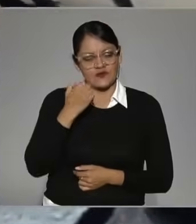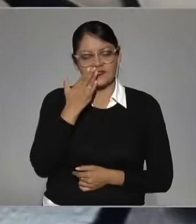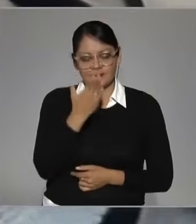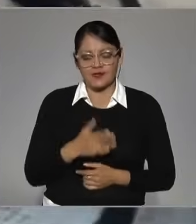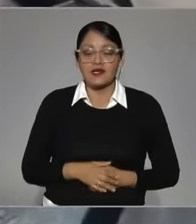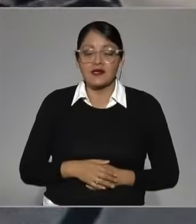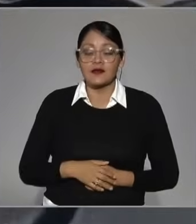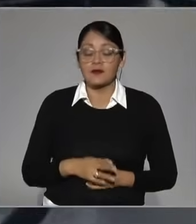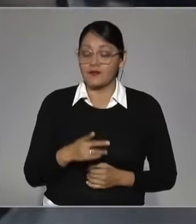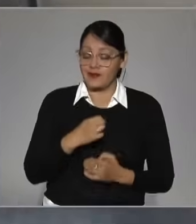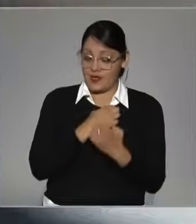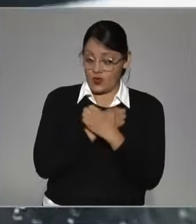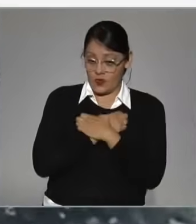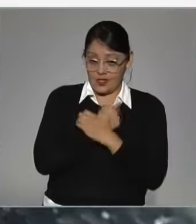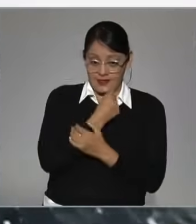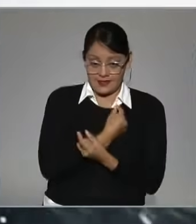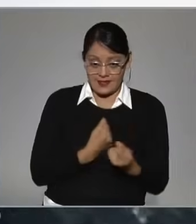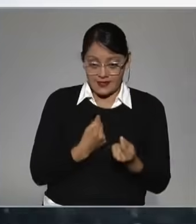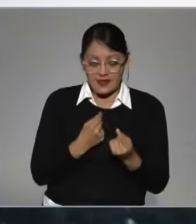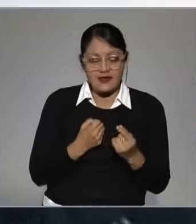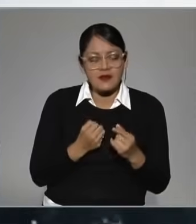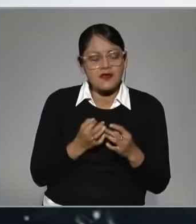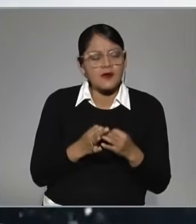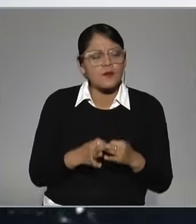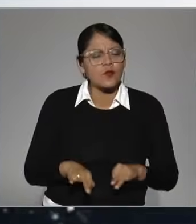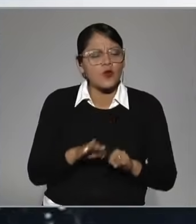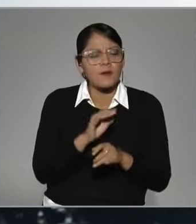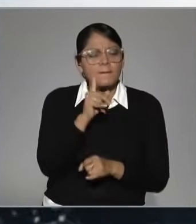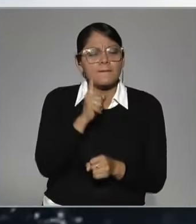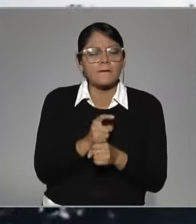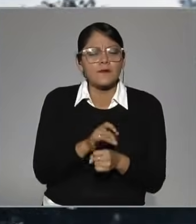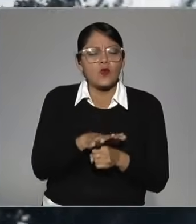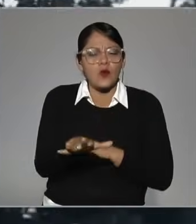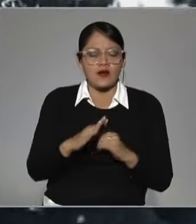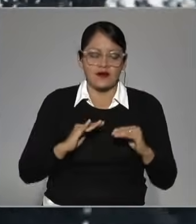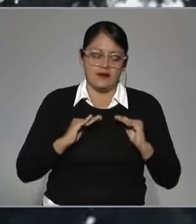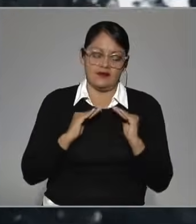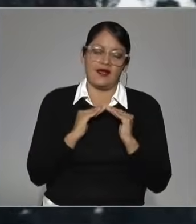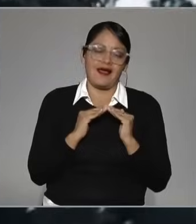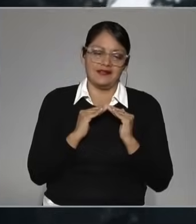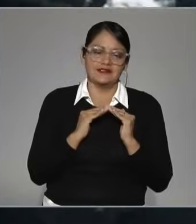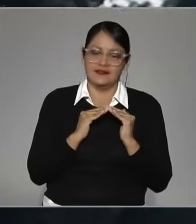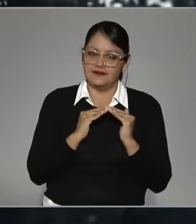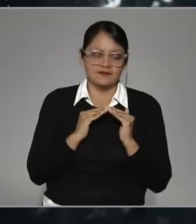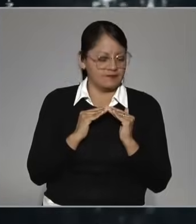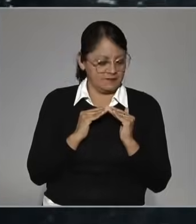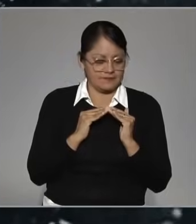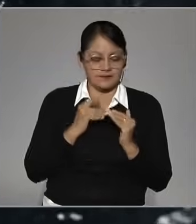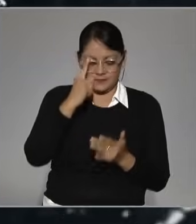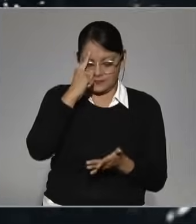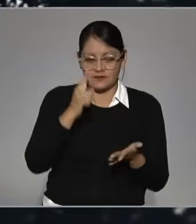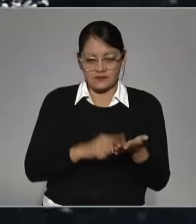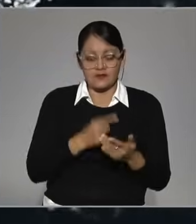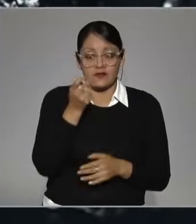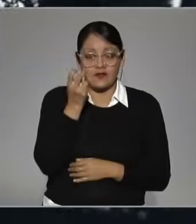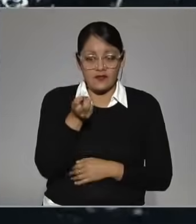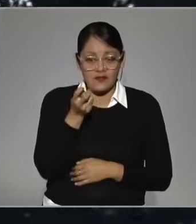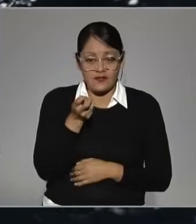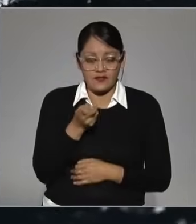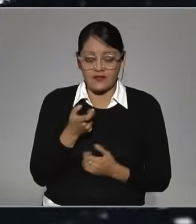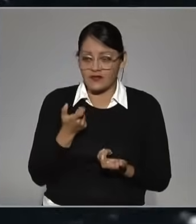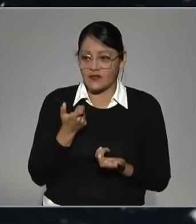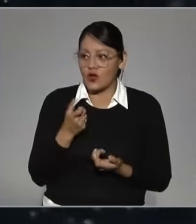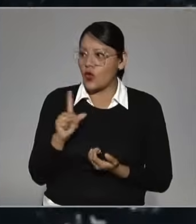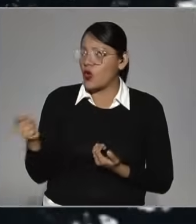los niños creo que es precisamente en la casa. Sí, definitivamente yo por eso no dejé que